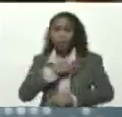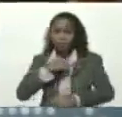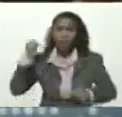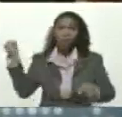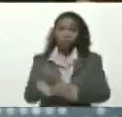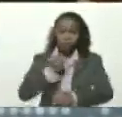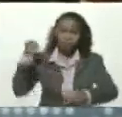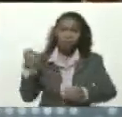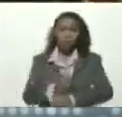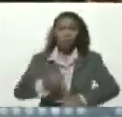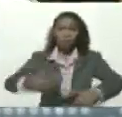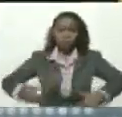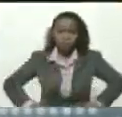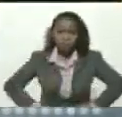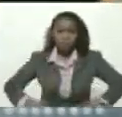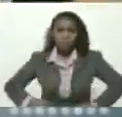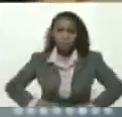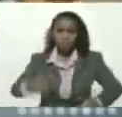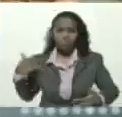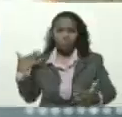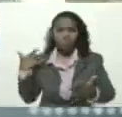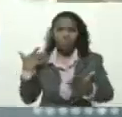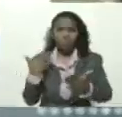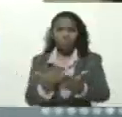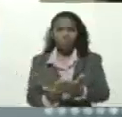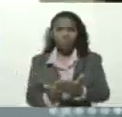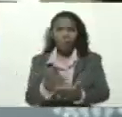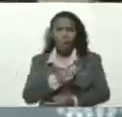arduamente durante